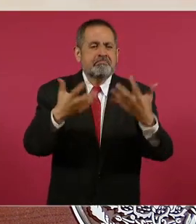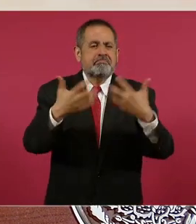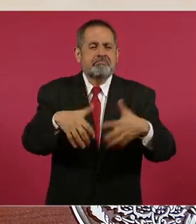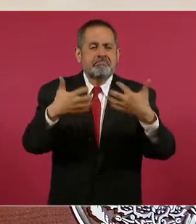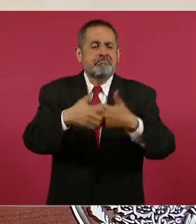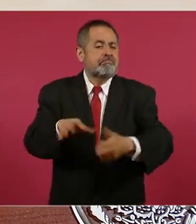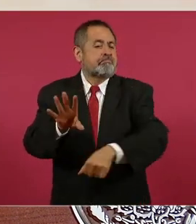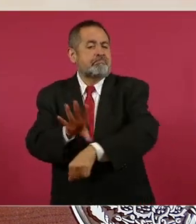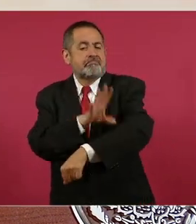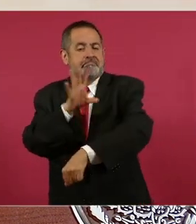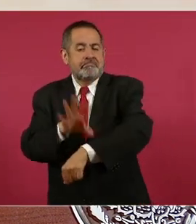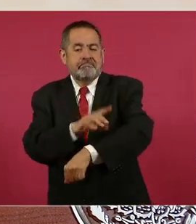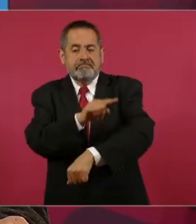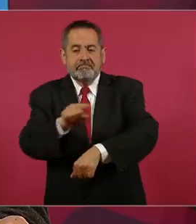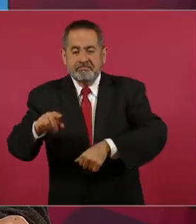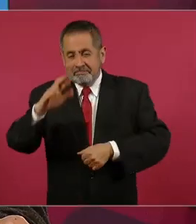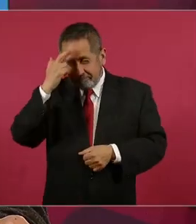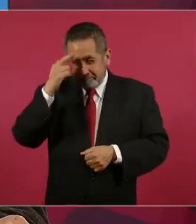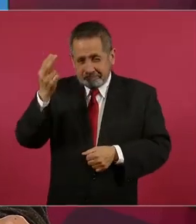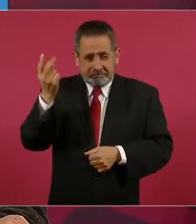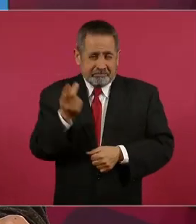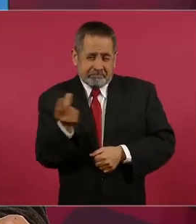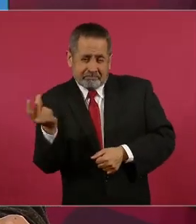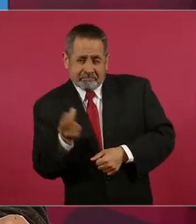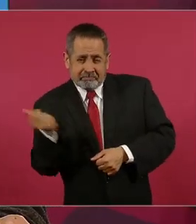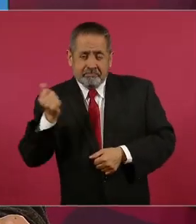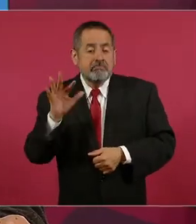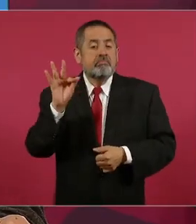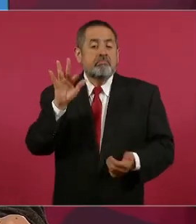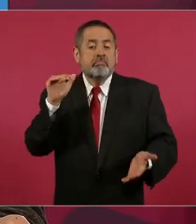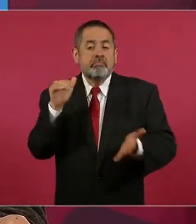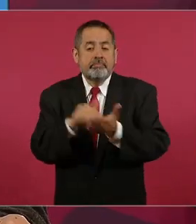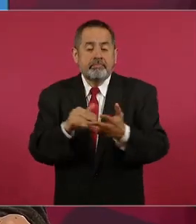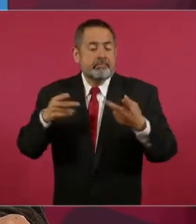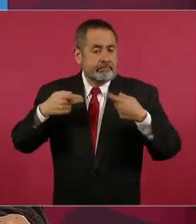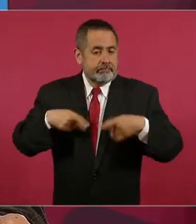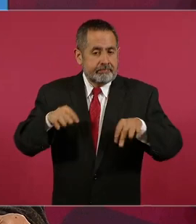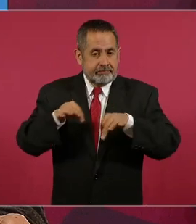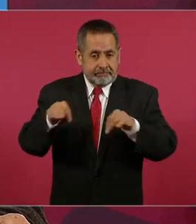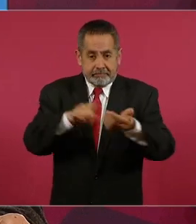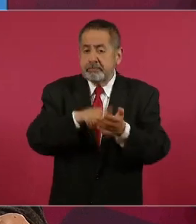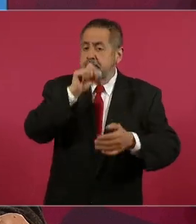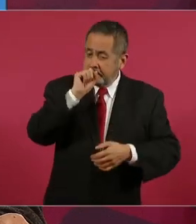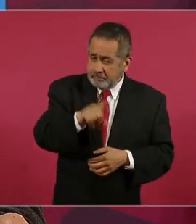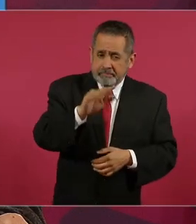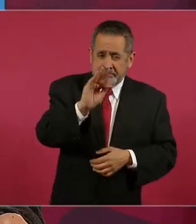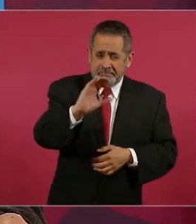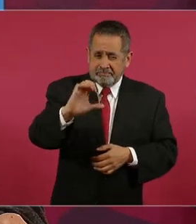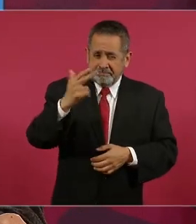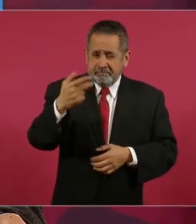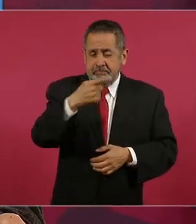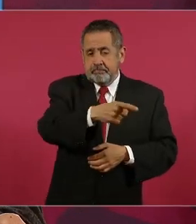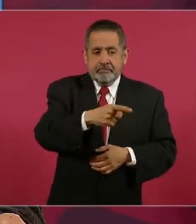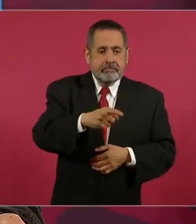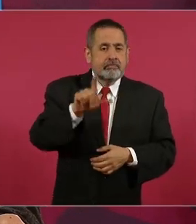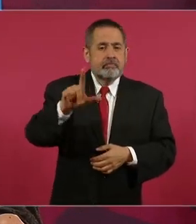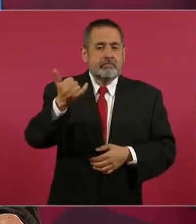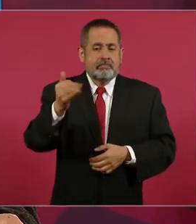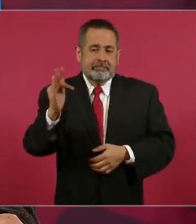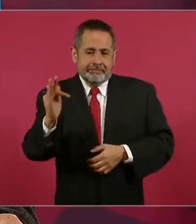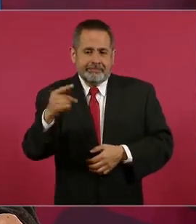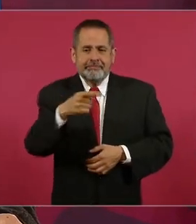Acuérdense cómo despidieron a 40,000 trabajadores. Calderón, de la industria